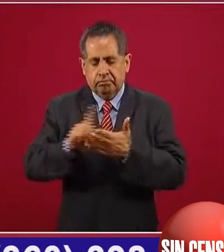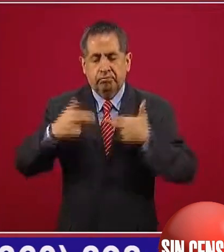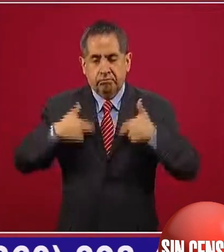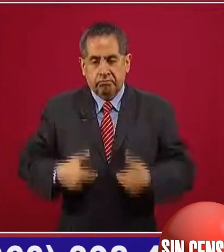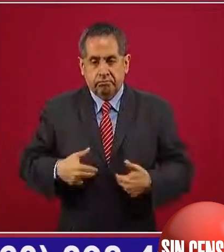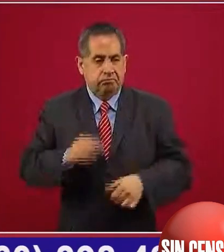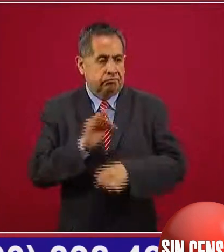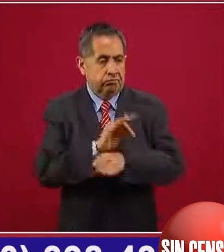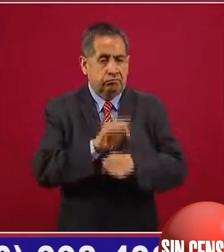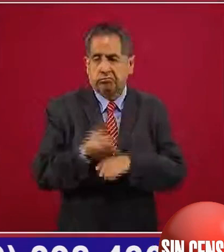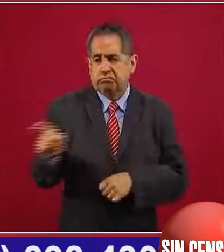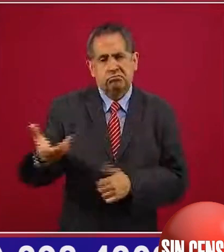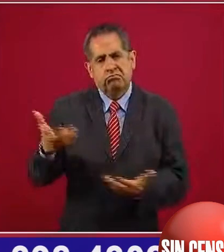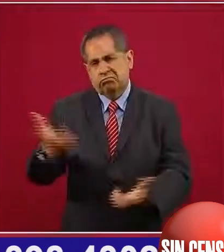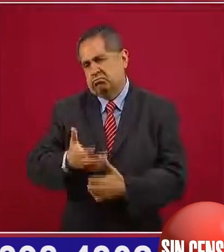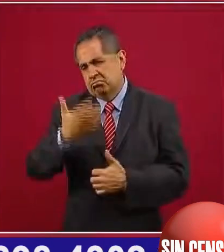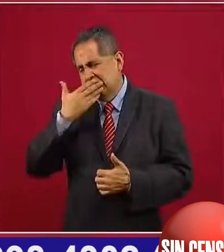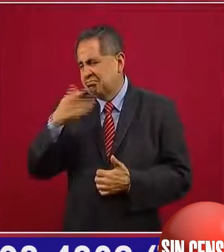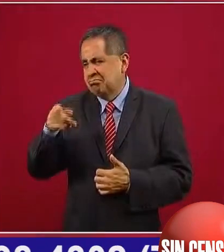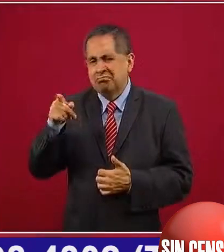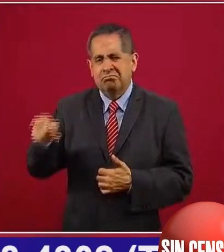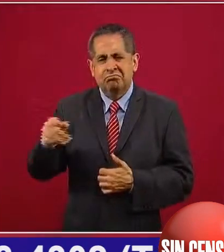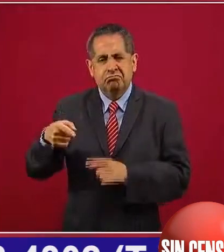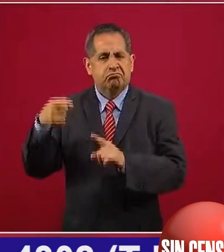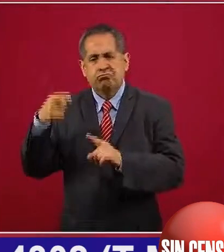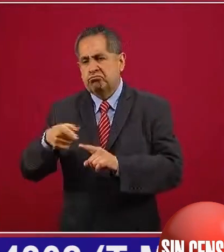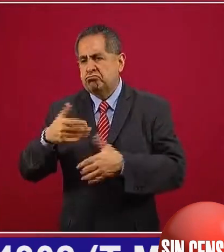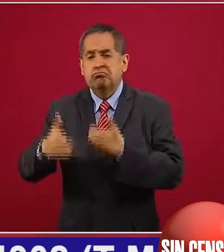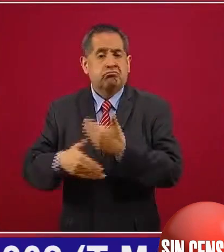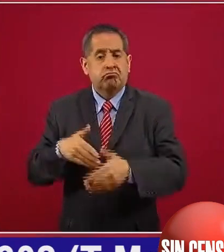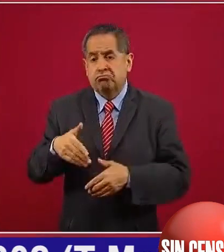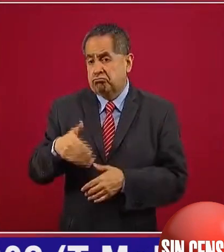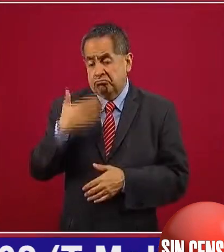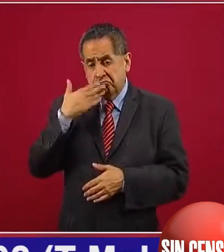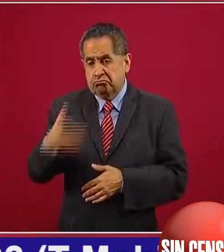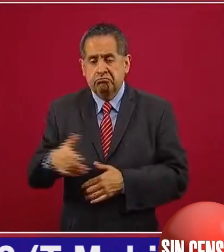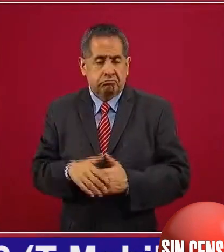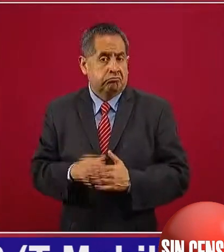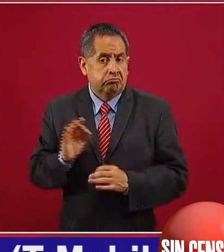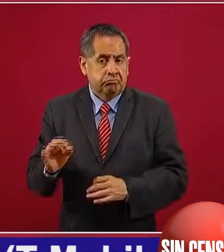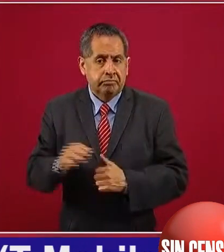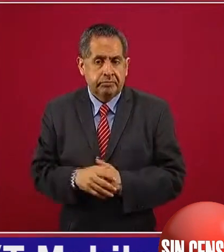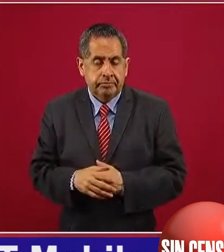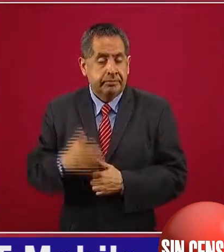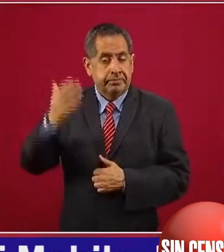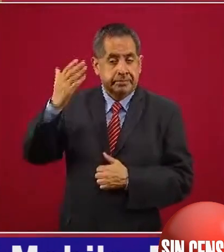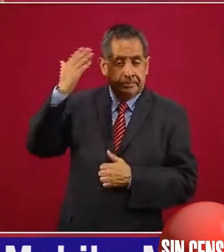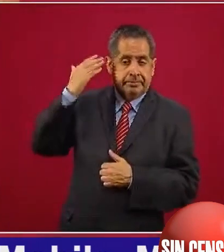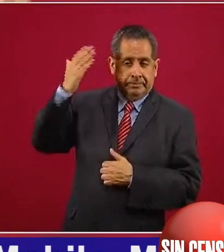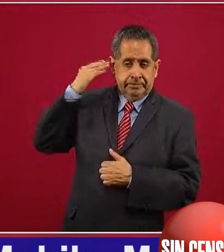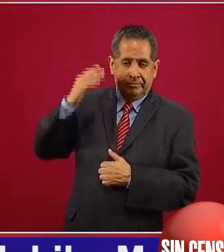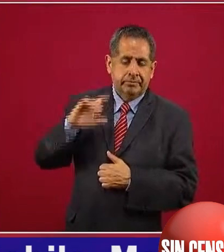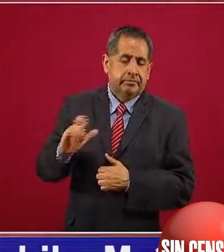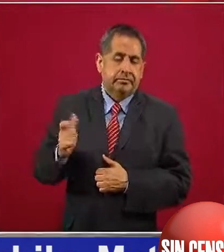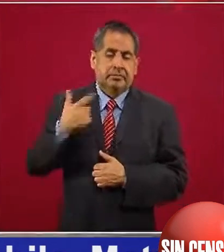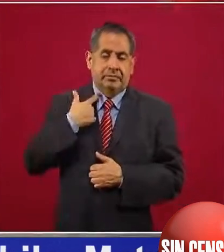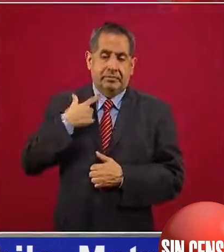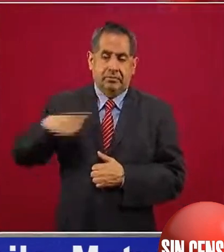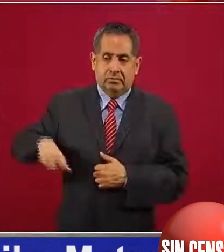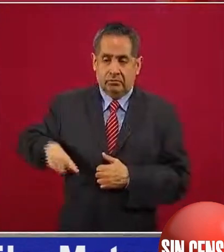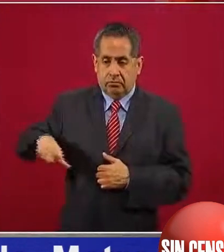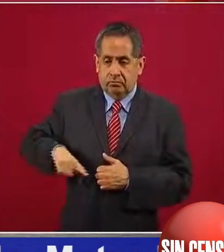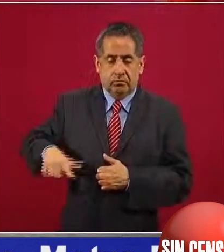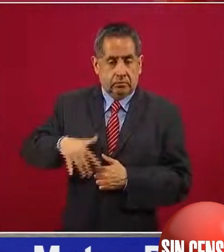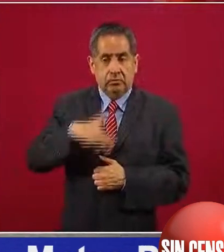y están actuando en ese sentido. Antes, en estos gobiernos que pasaron,